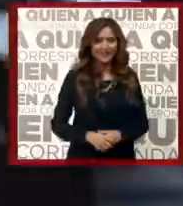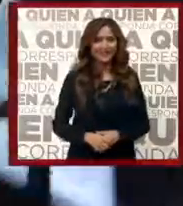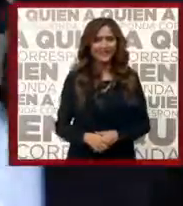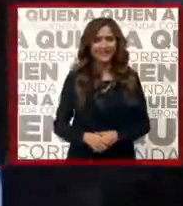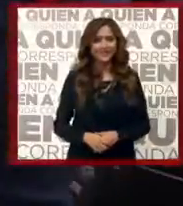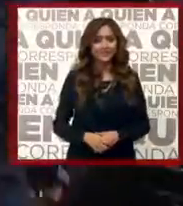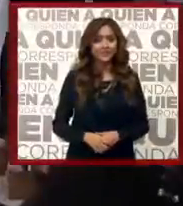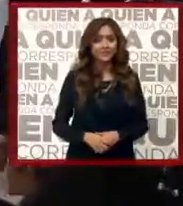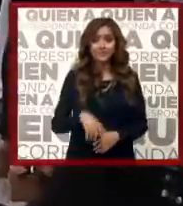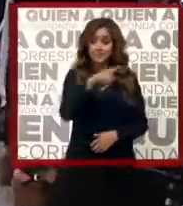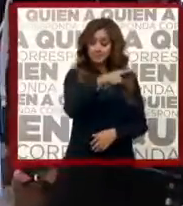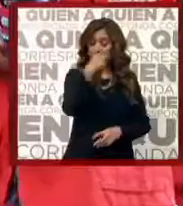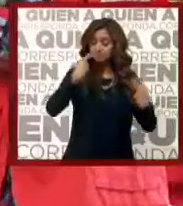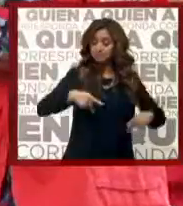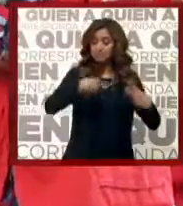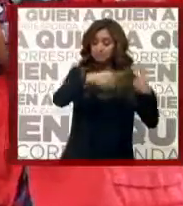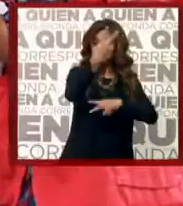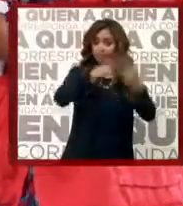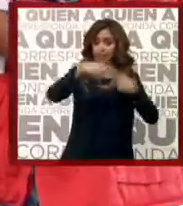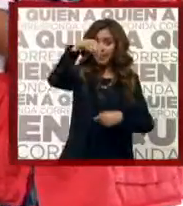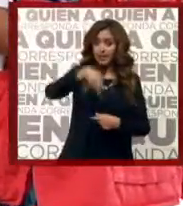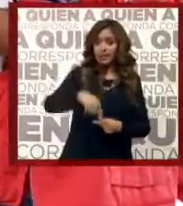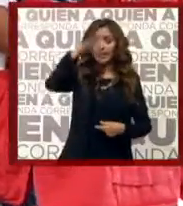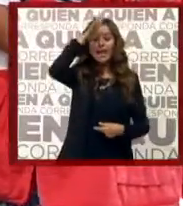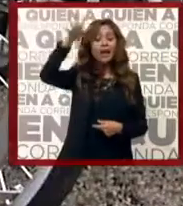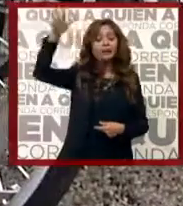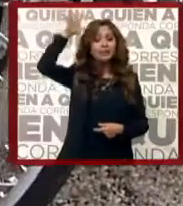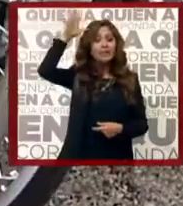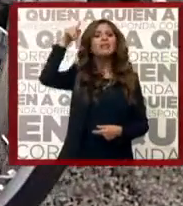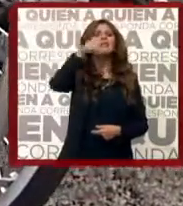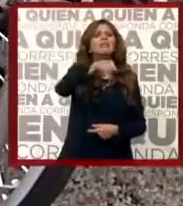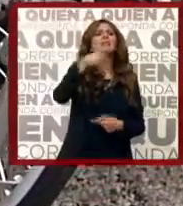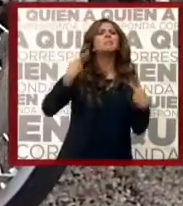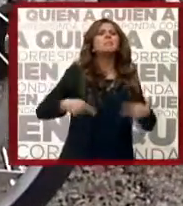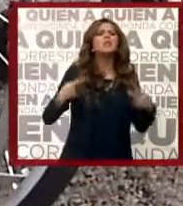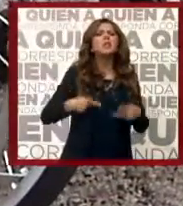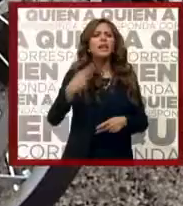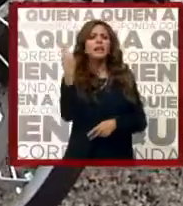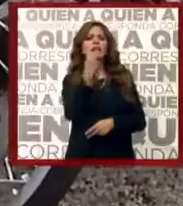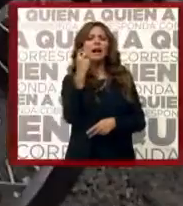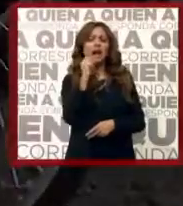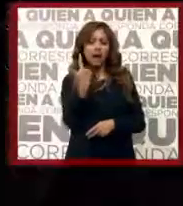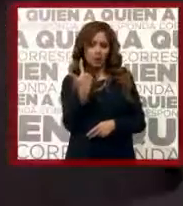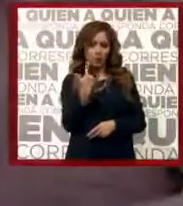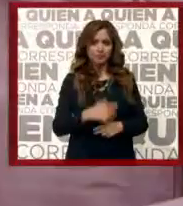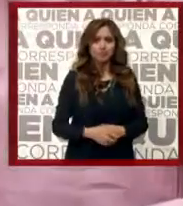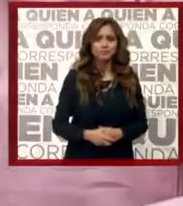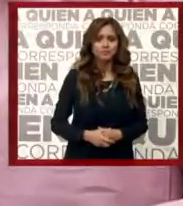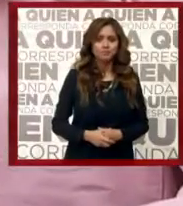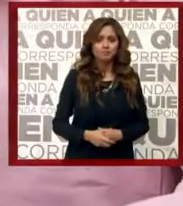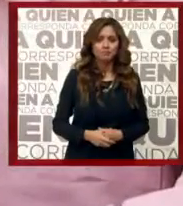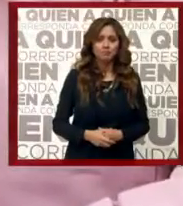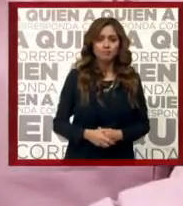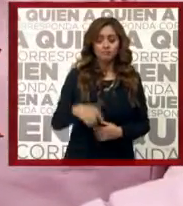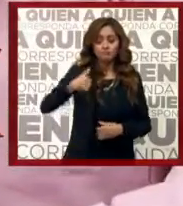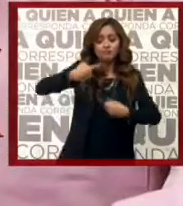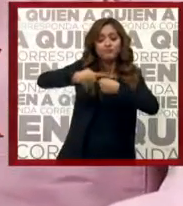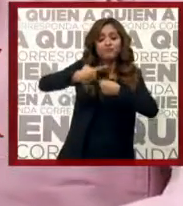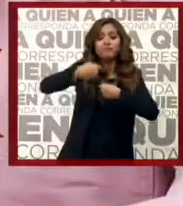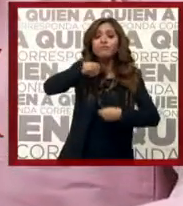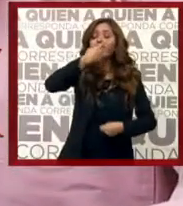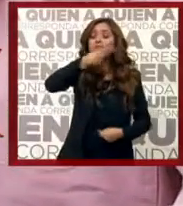Estuvieron en el estudio de quien corresponde en TV Azteca, todos ellos con una necesidad. Por la diabetes y me dio